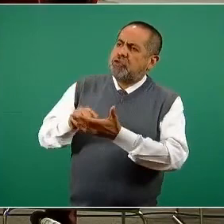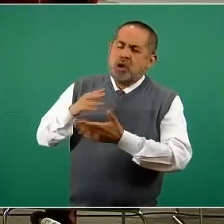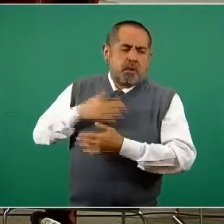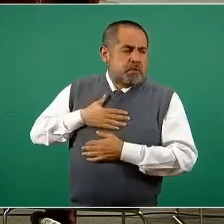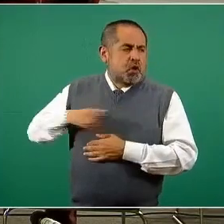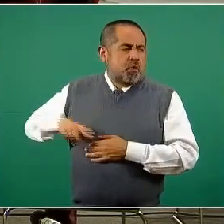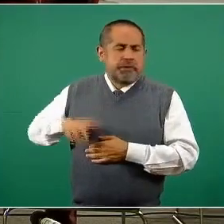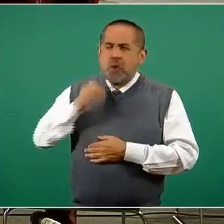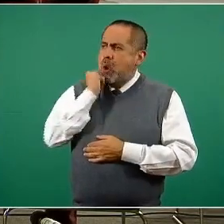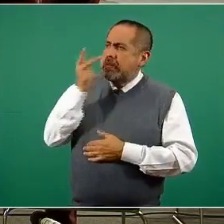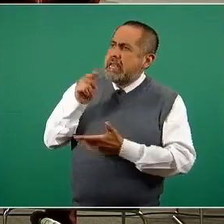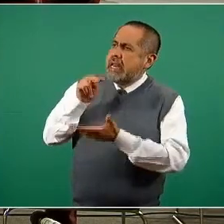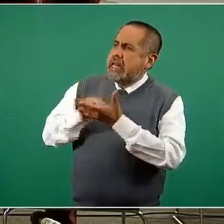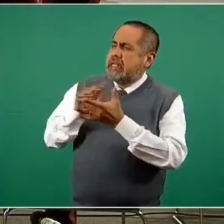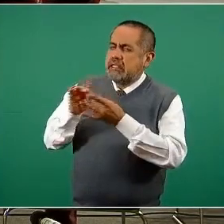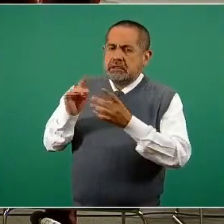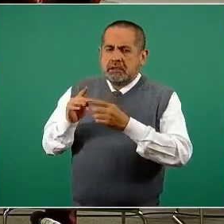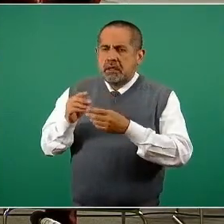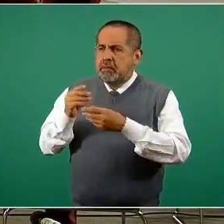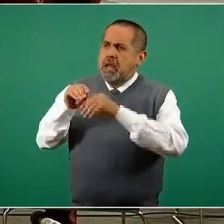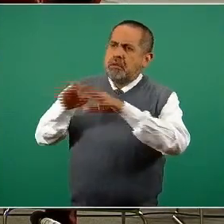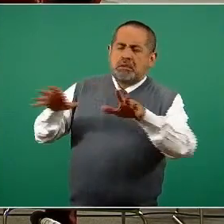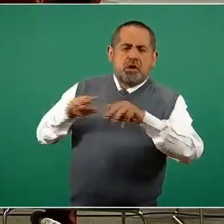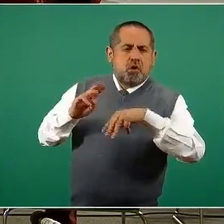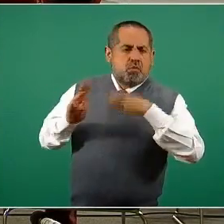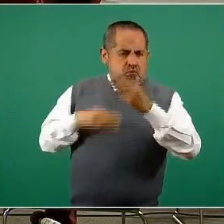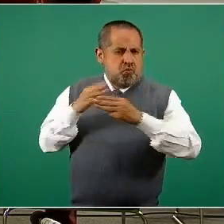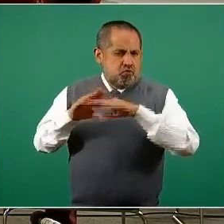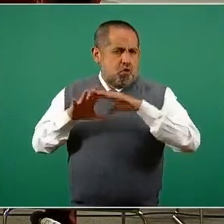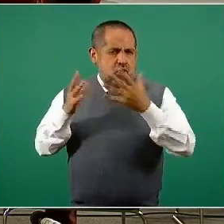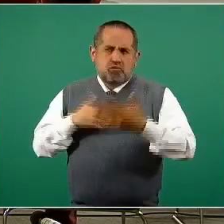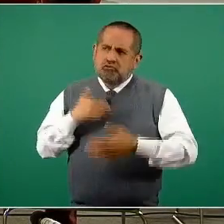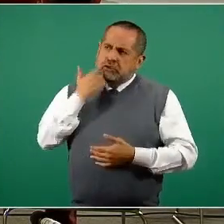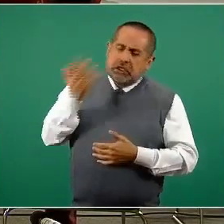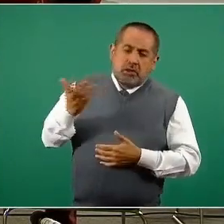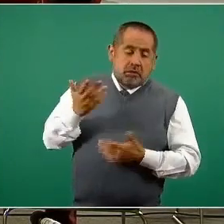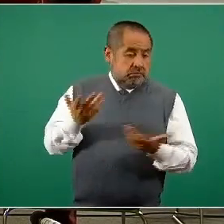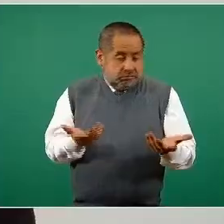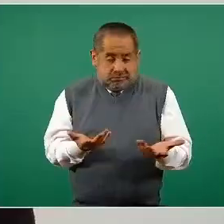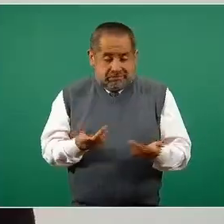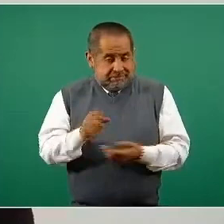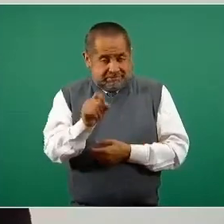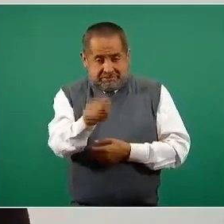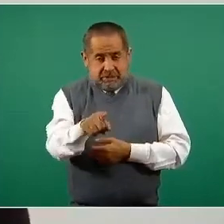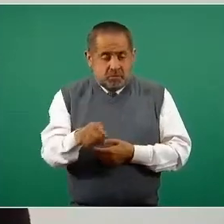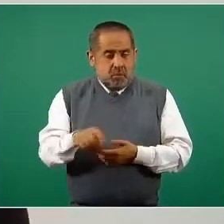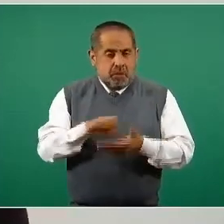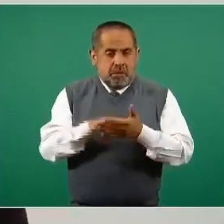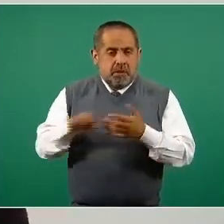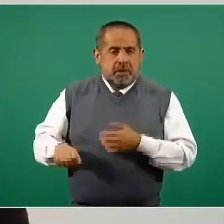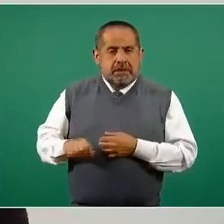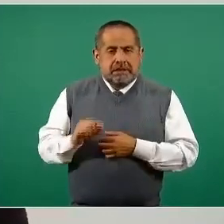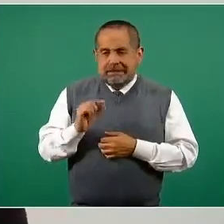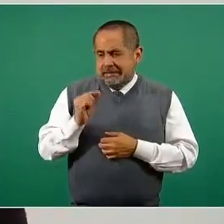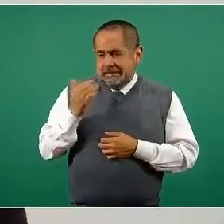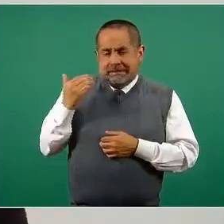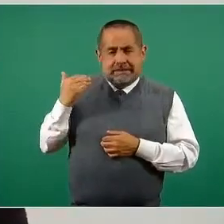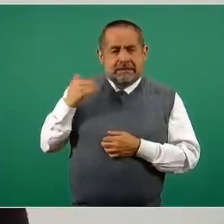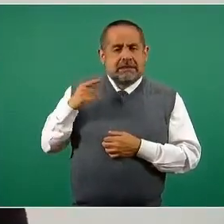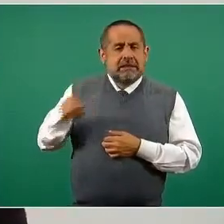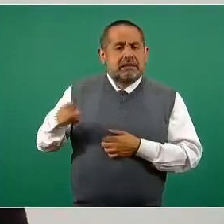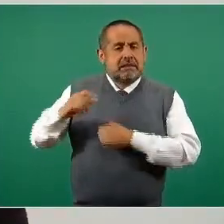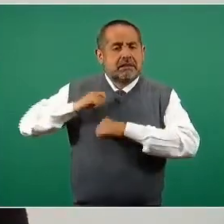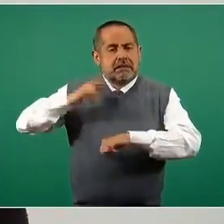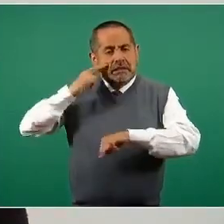gobierno, posicionamientos nacionales a la comunidad internacional. Uno de ellos precisamente fue utilizado recientemente por